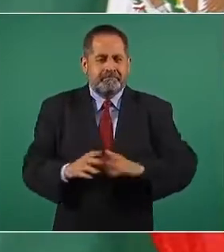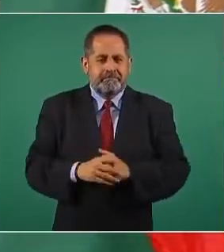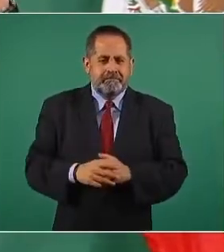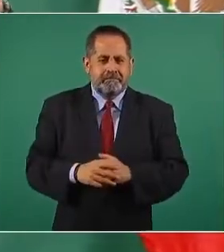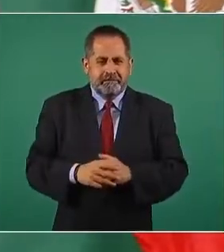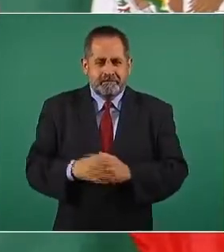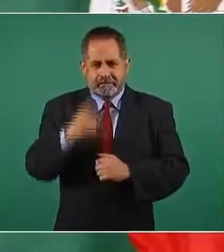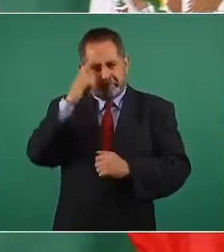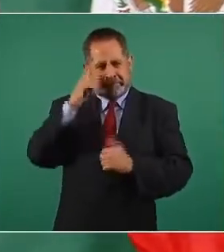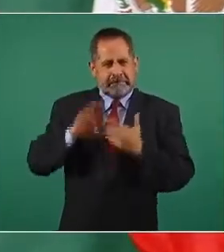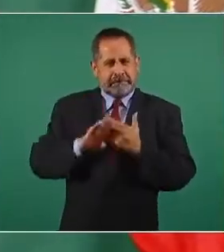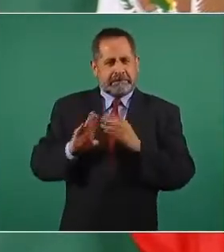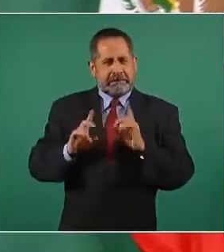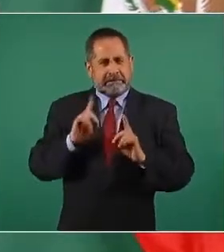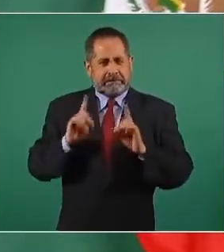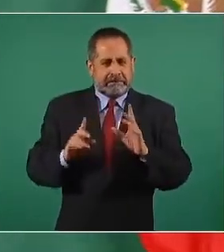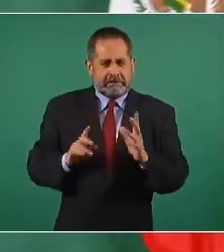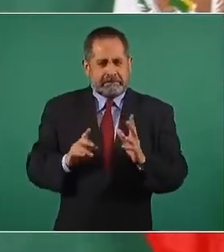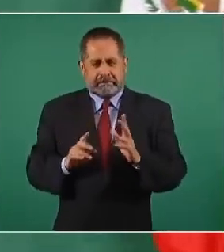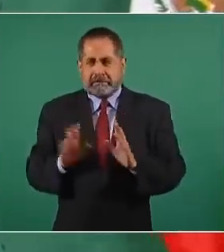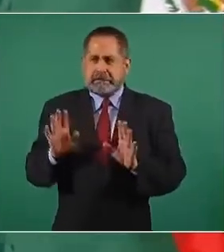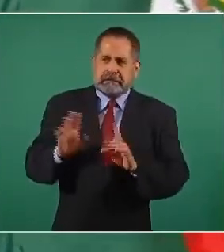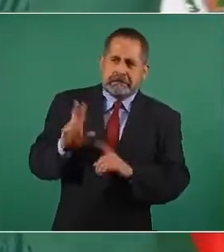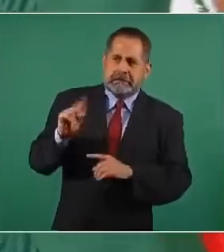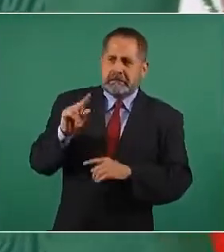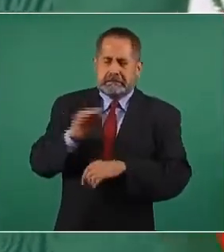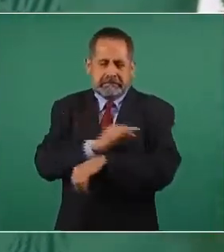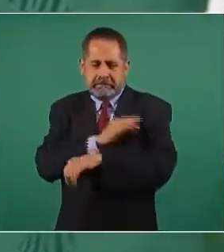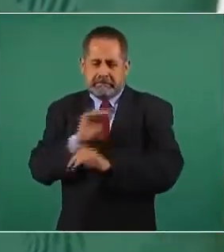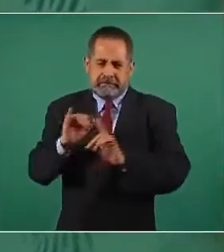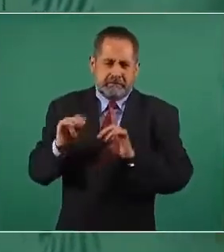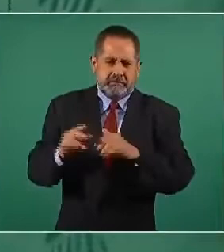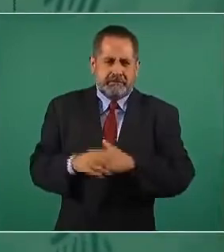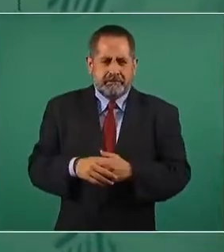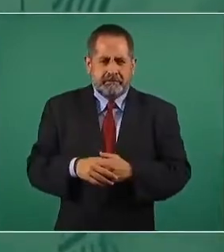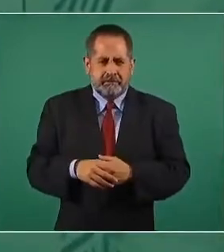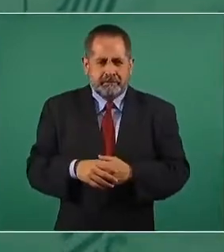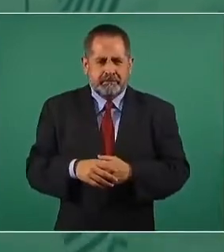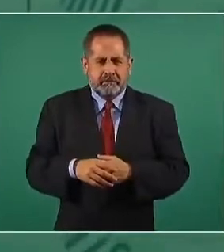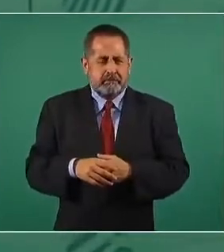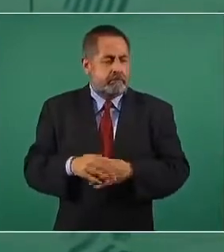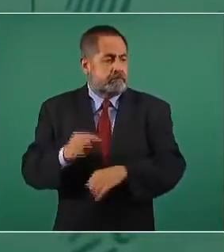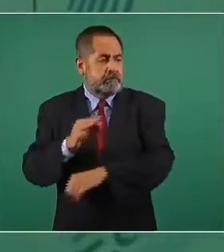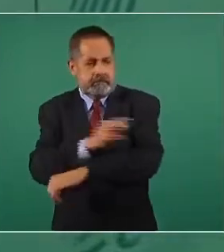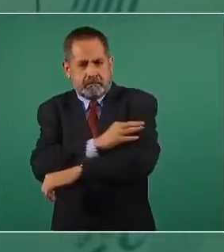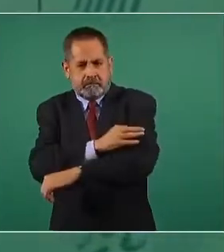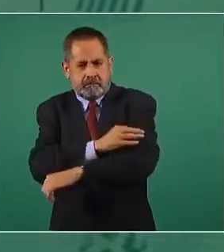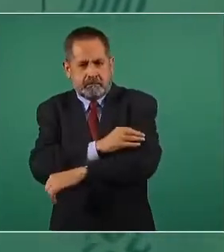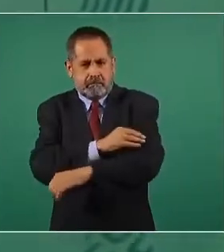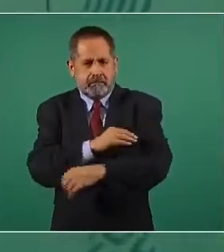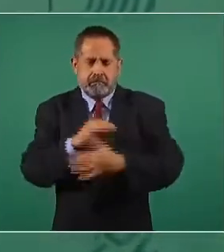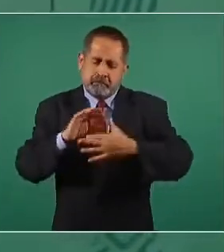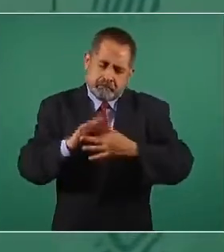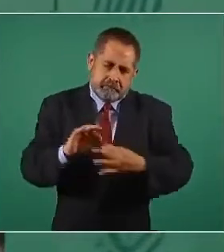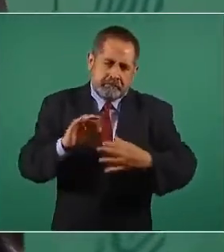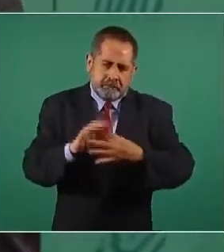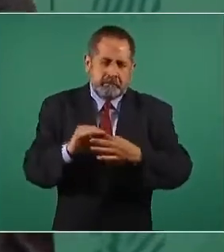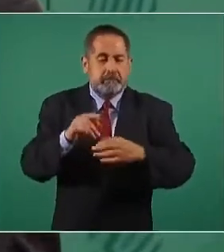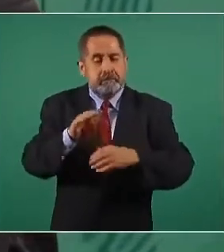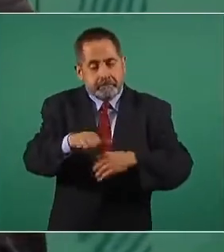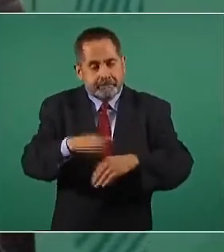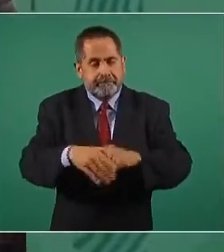con esa mentalidad, que no nos quiere. Y ahí se le va, se le vacuna. y le está diciendo a la enfermera,